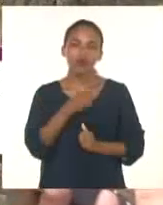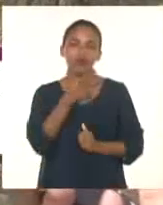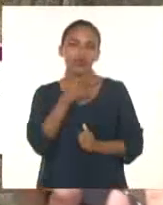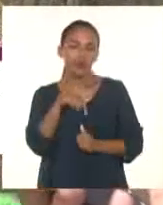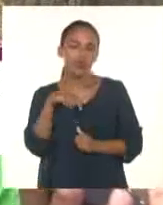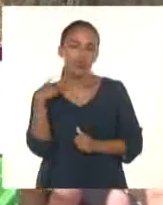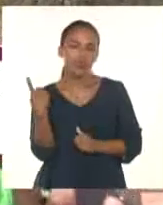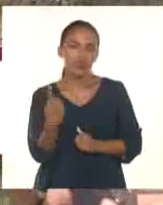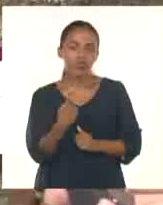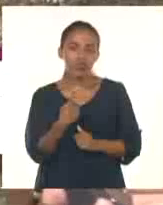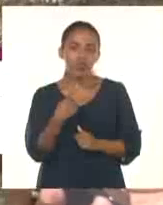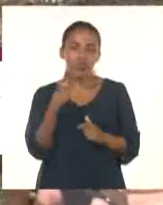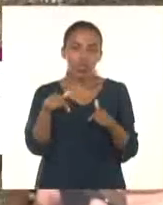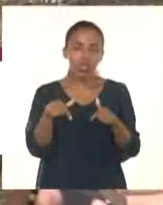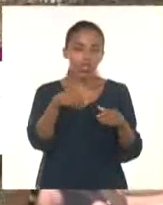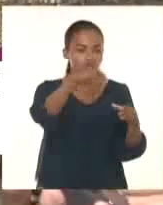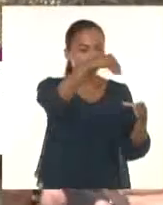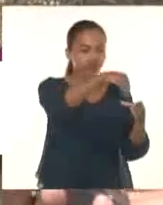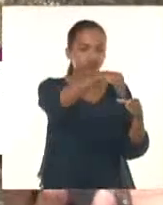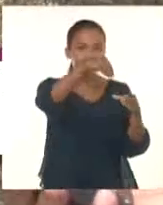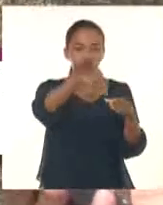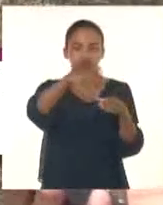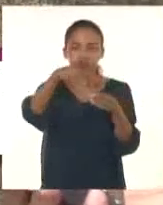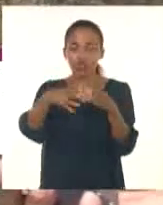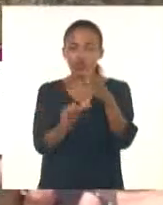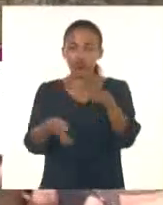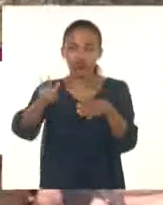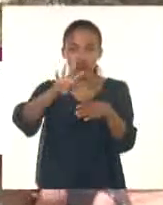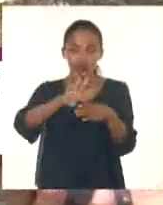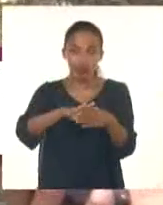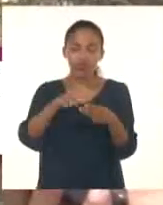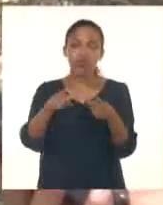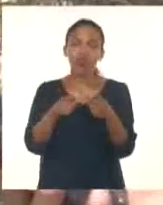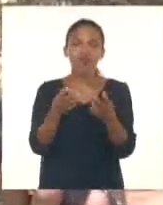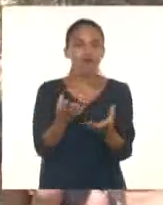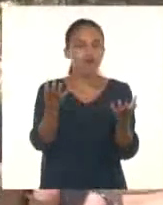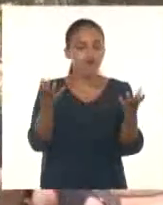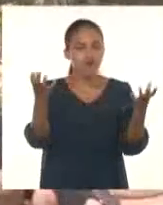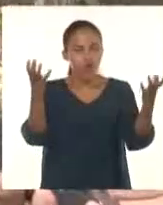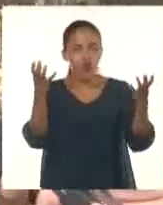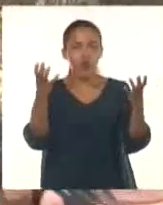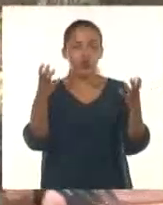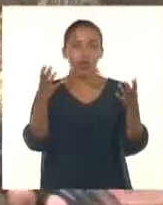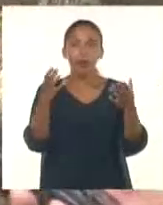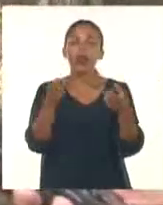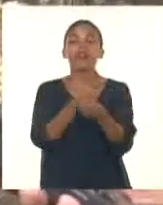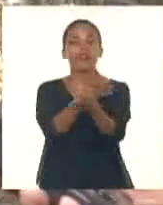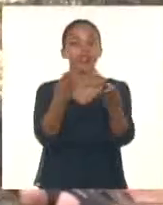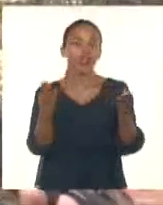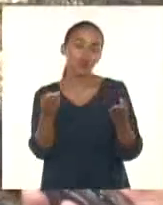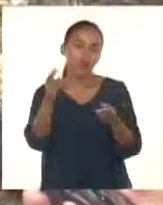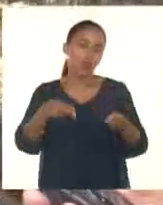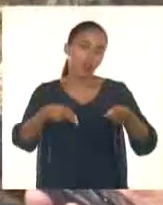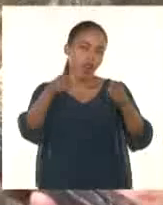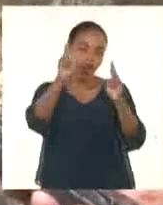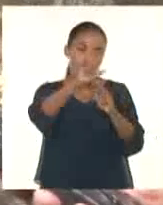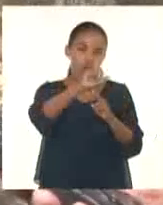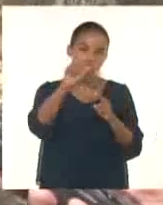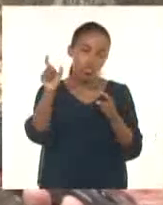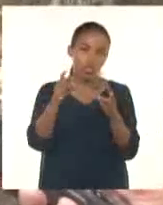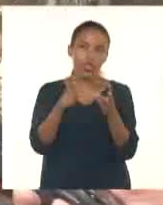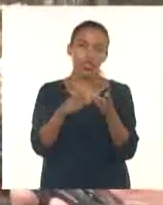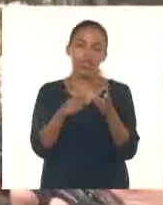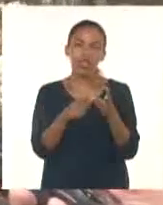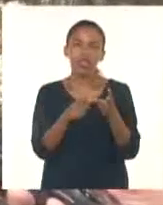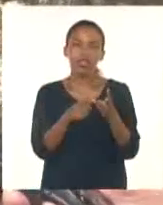sembrar hortalizas y parte de frutales que tengo aquí también para el hotel aquí y los canelles